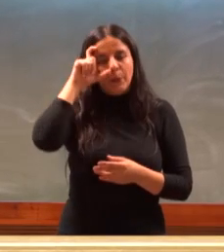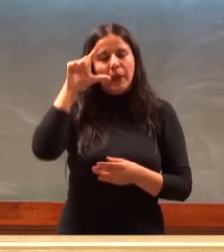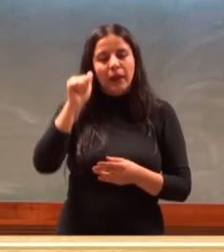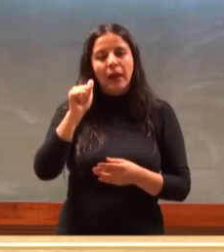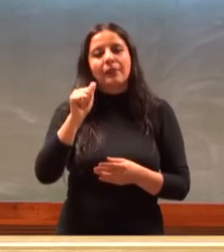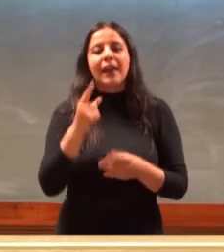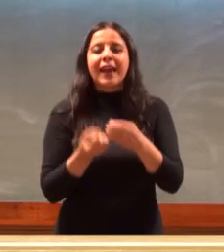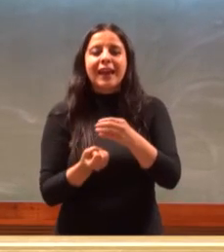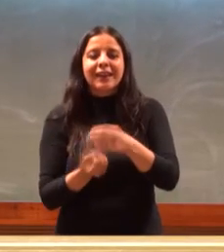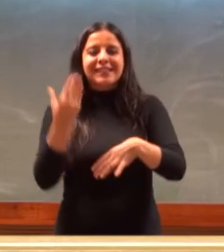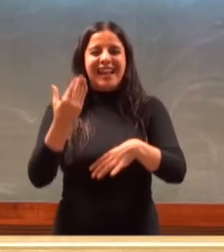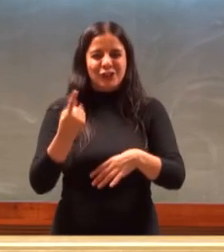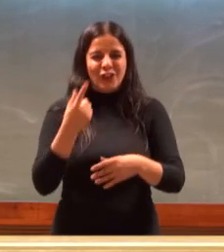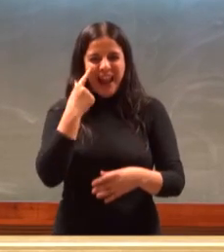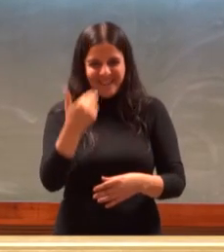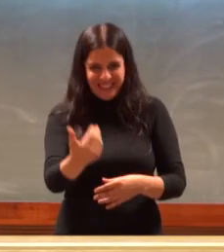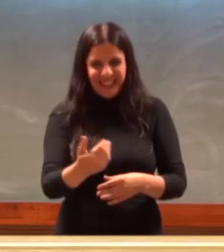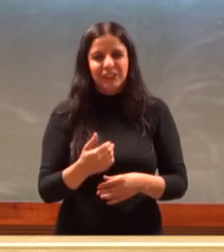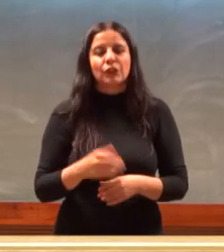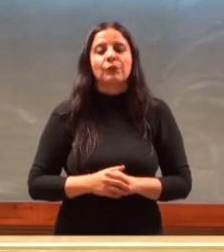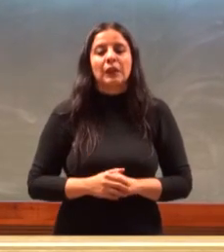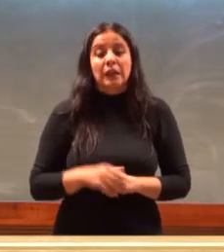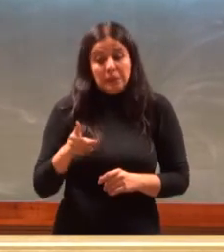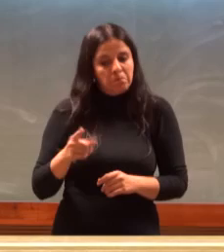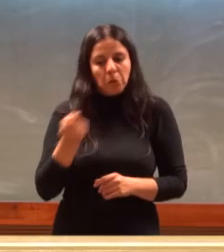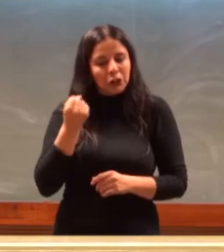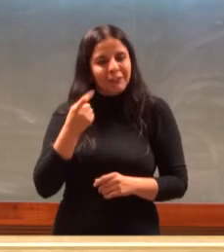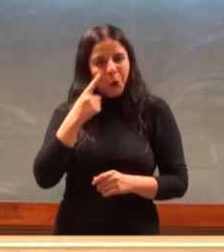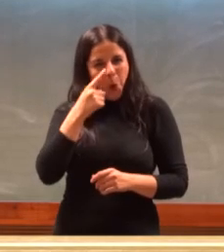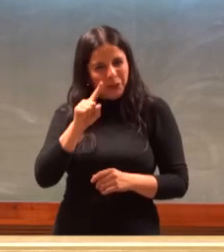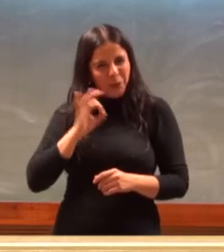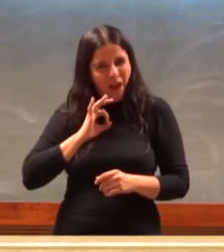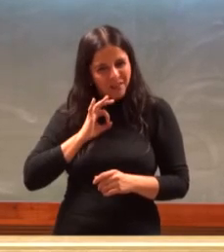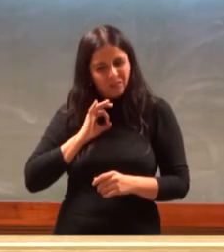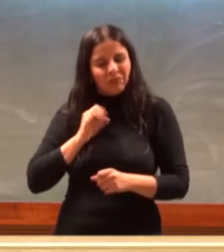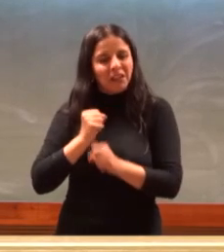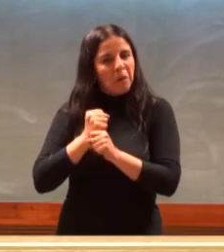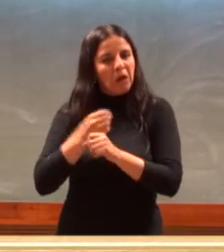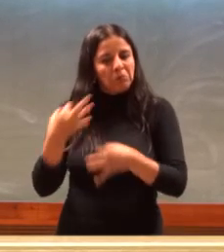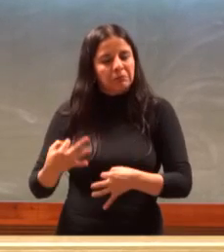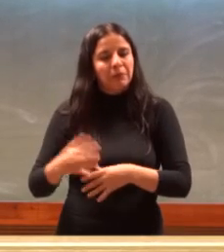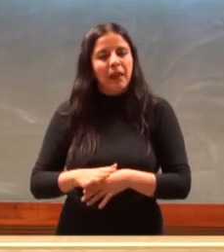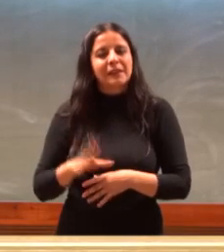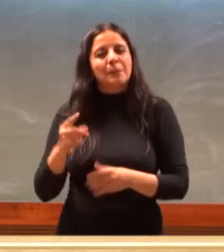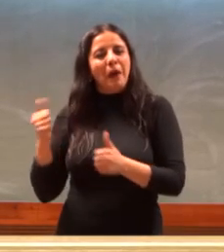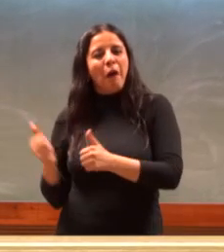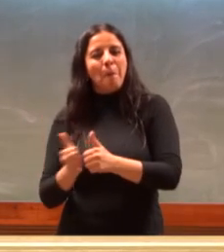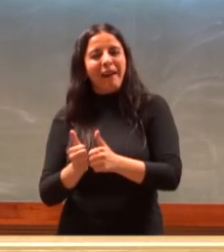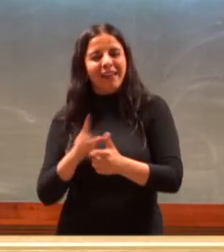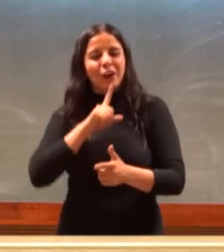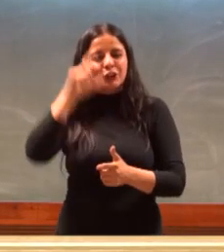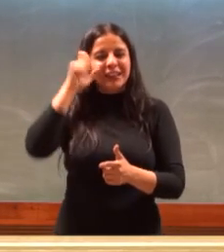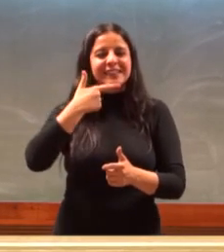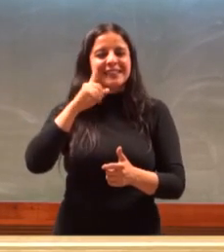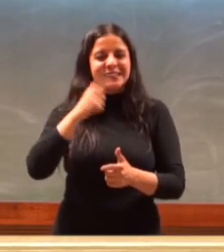un un impulso importante digamos en en los últimos años que permiten acompañar la formación de los tesistas y eh